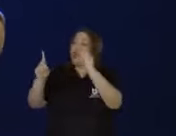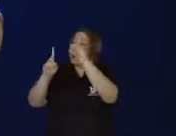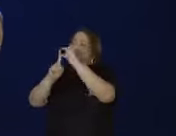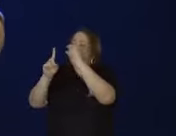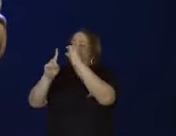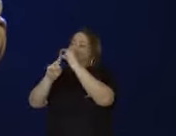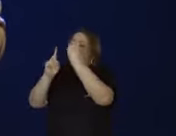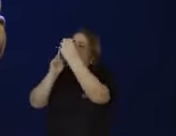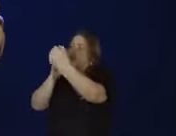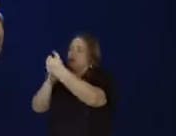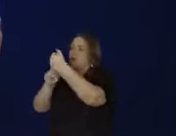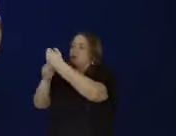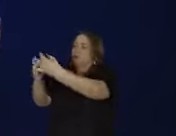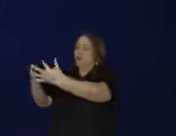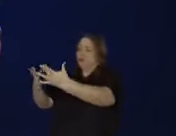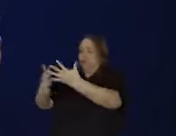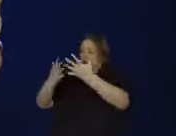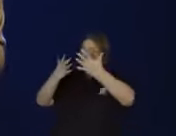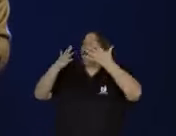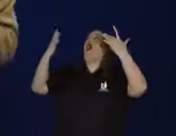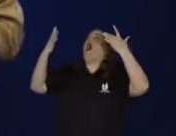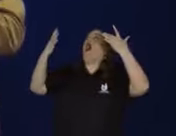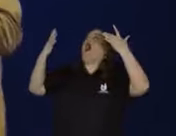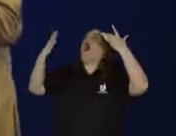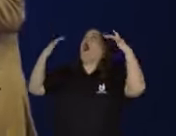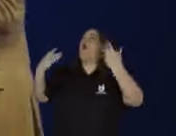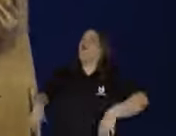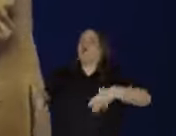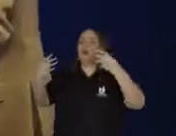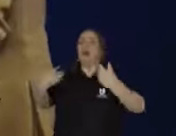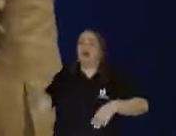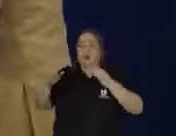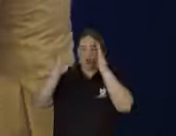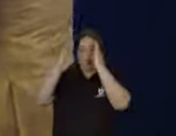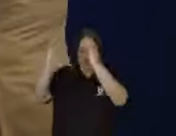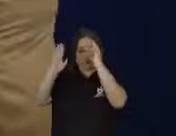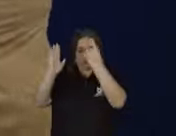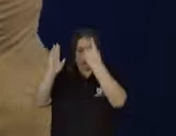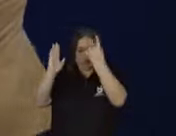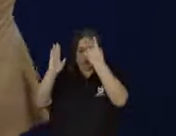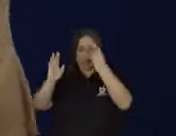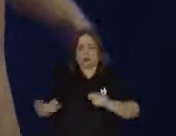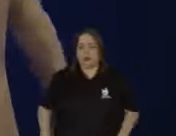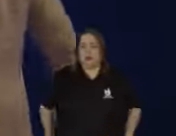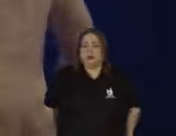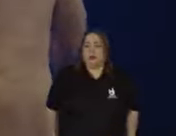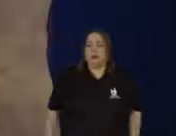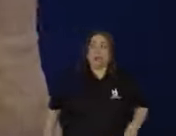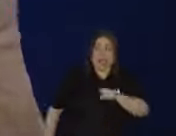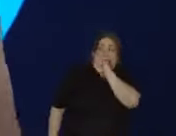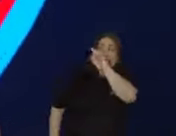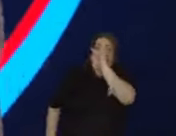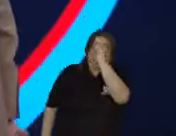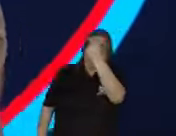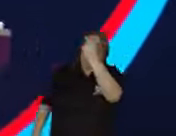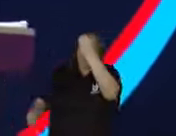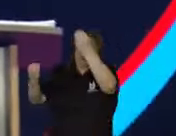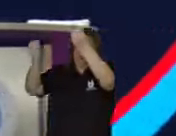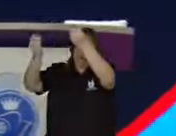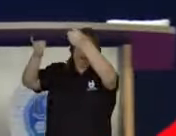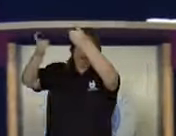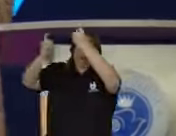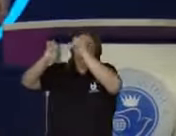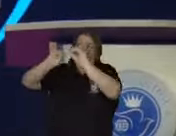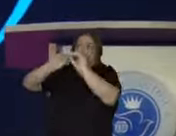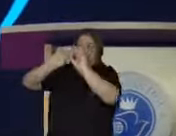la presencia de Dios únicamente. Amén. Él es el único que nos deslumbra, no el diablo, pero